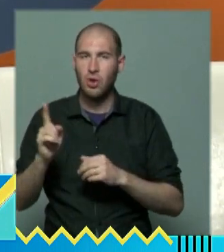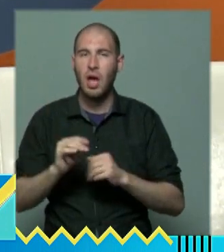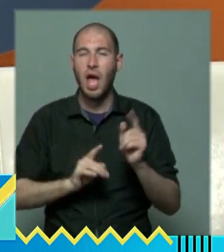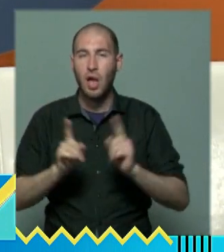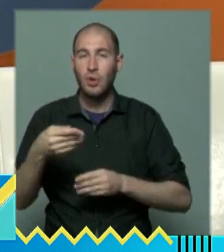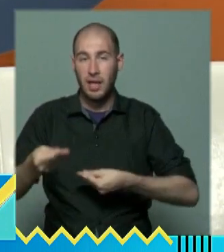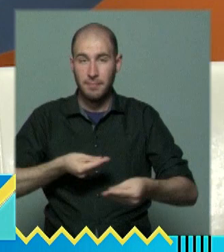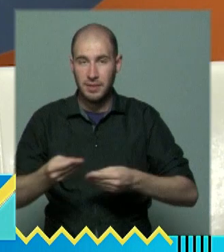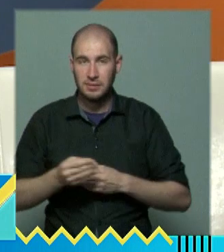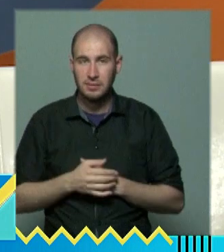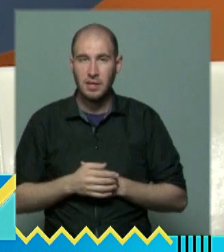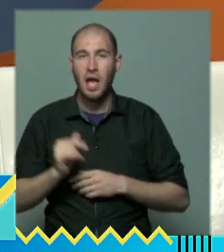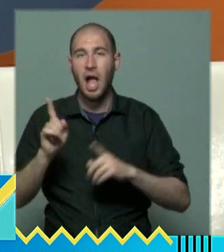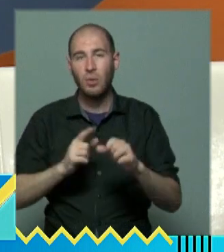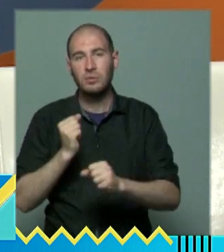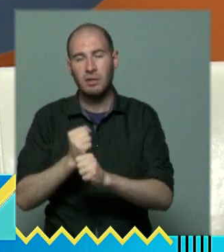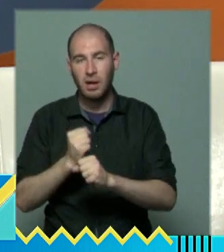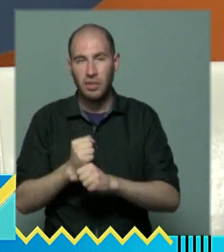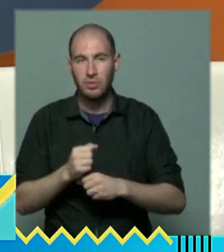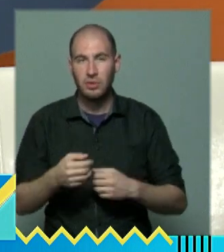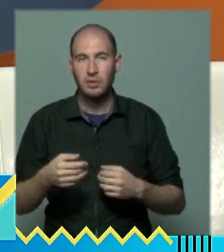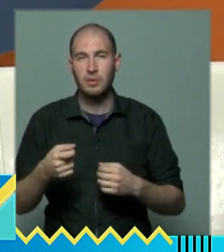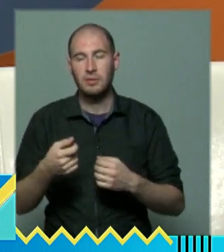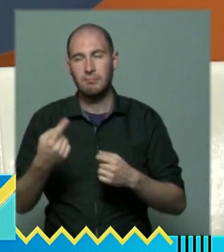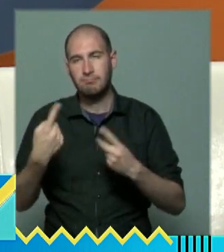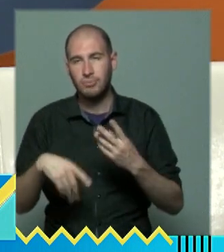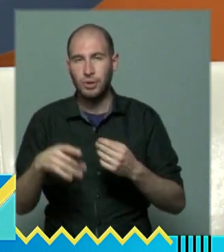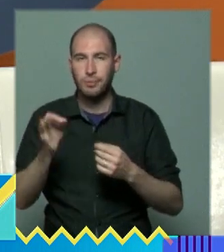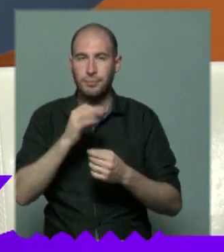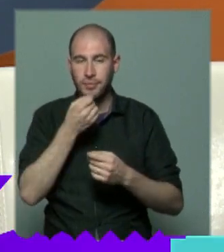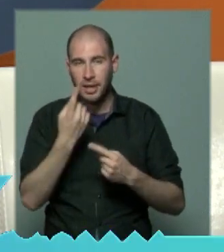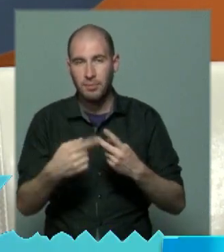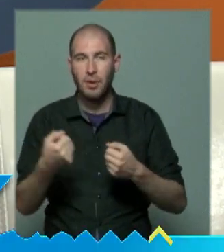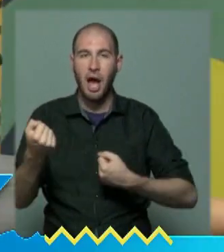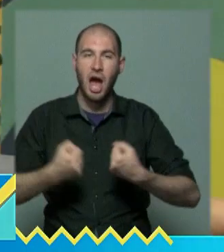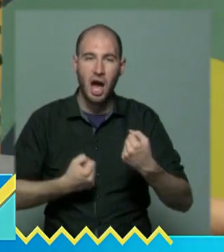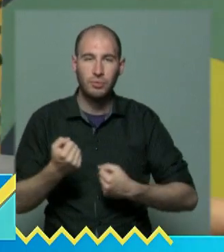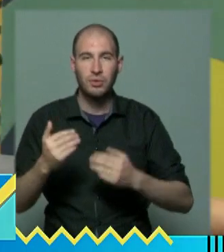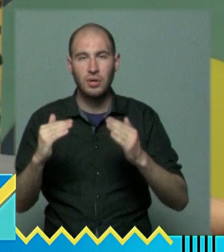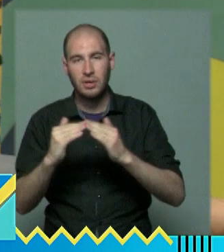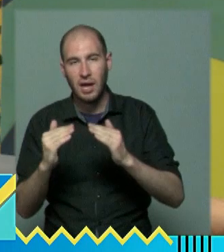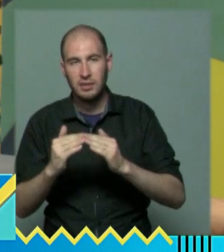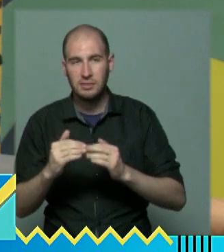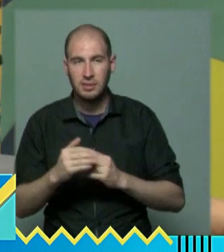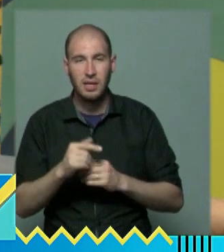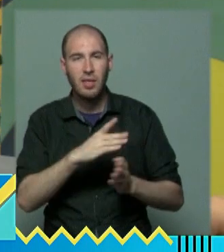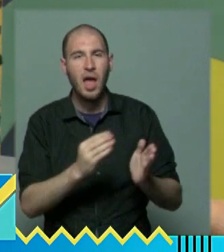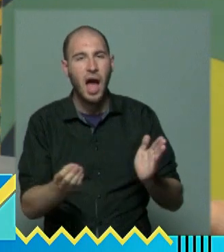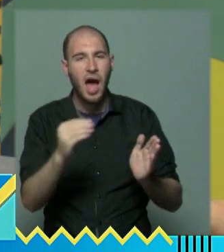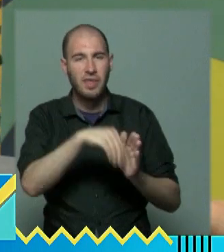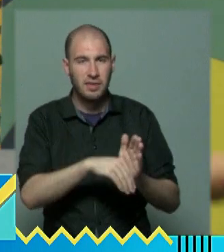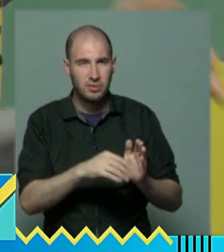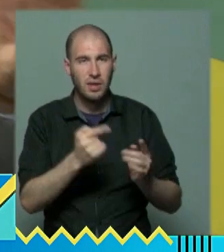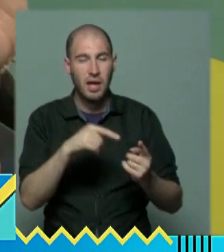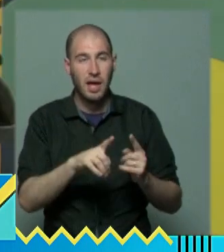algunas empresas algunos trabajadores le proveen un auto, una casa, un eso celular, se incluía en la